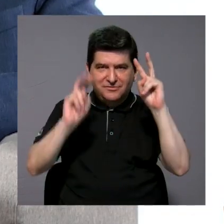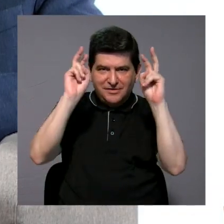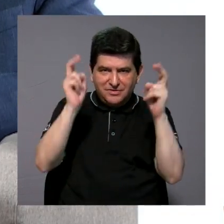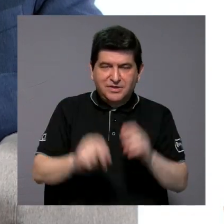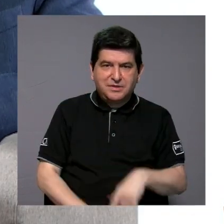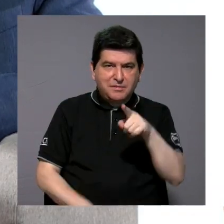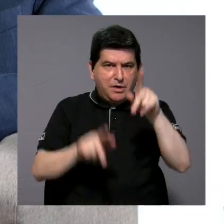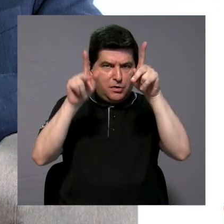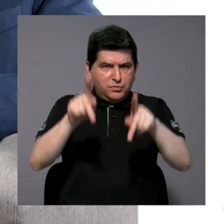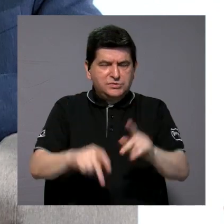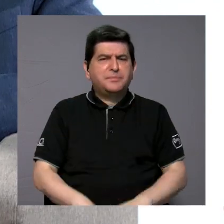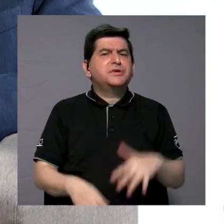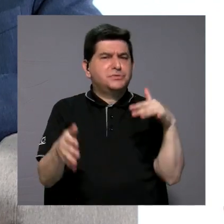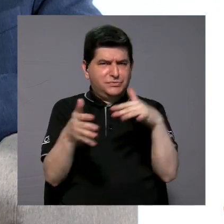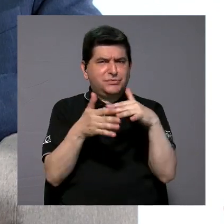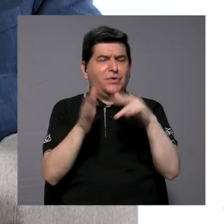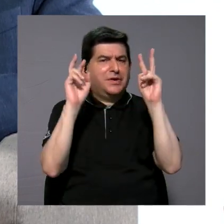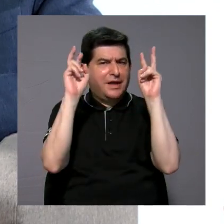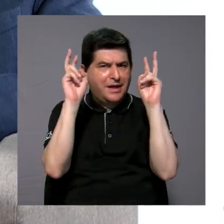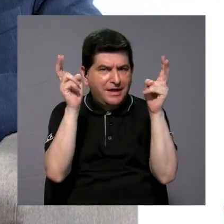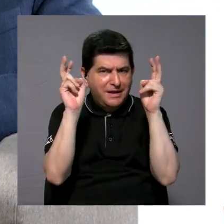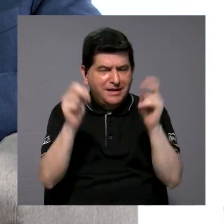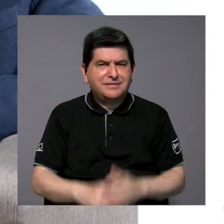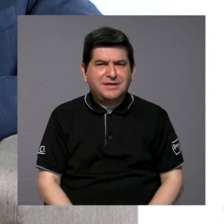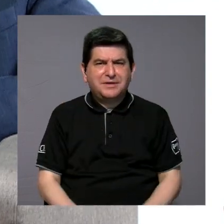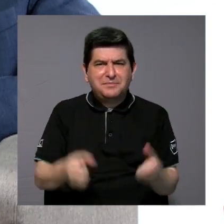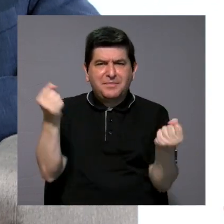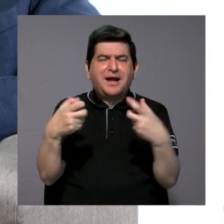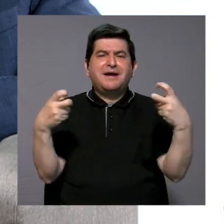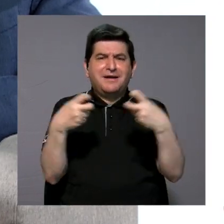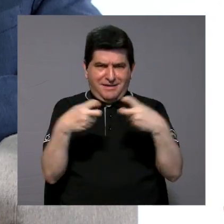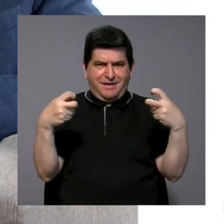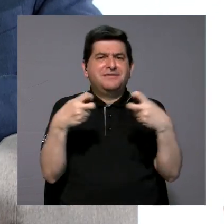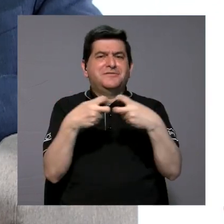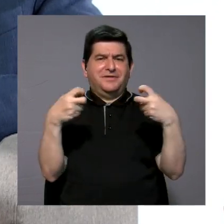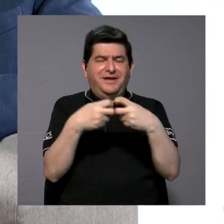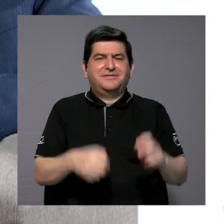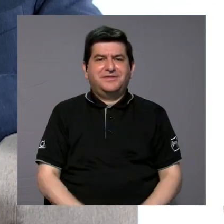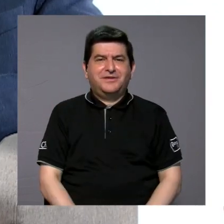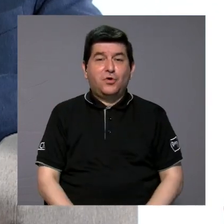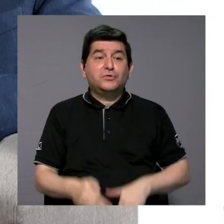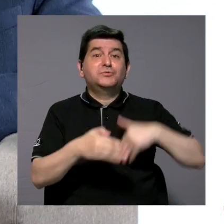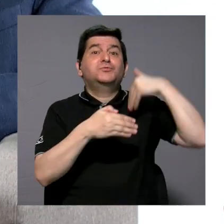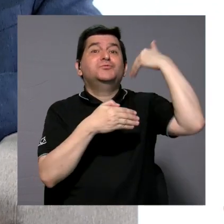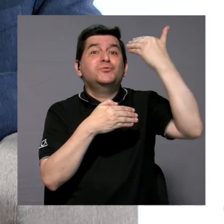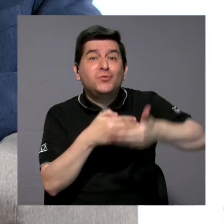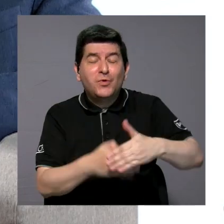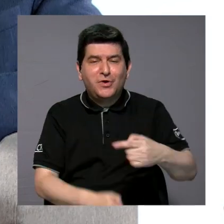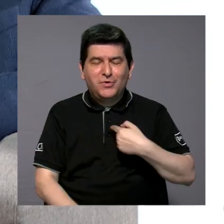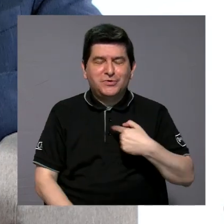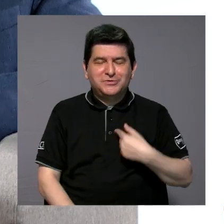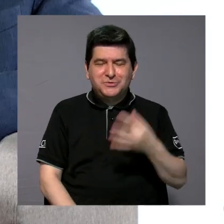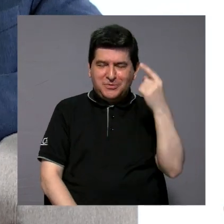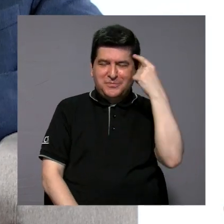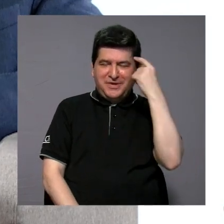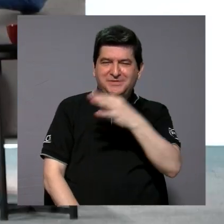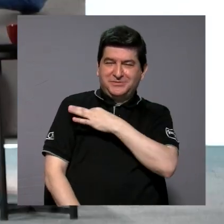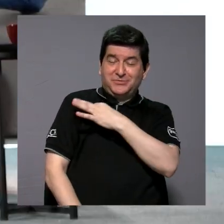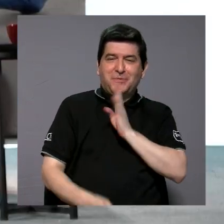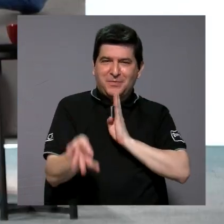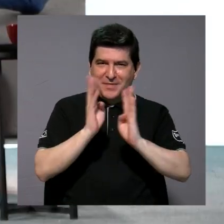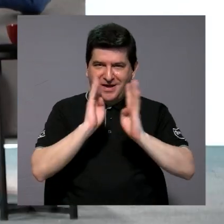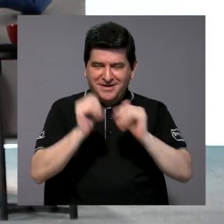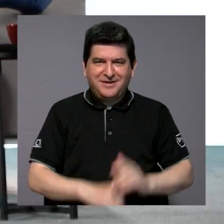Usted es una persona muy estudiada en el tema de vehículos eléctricos. Más adelante no descarto que lo invitemos para que